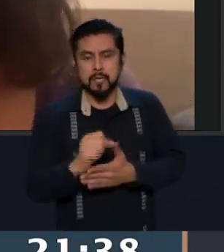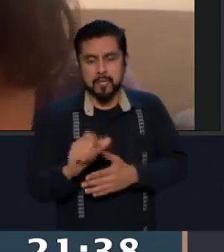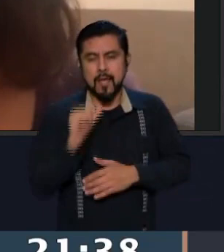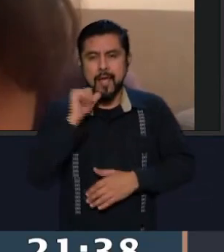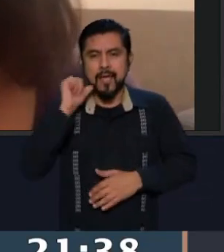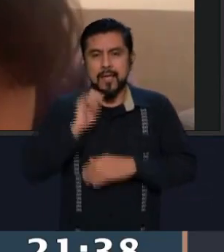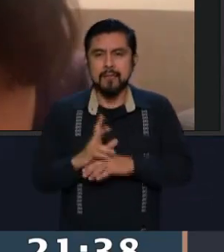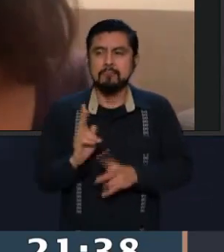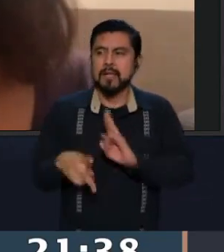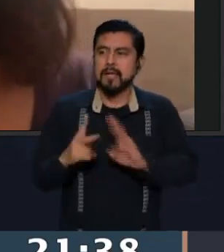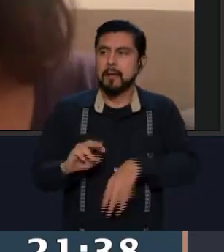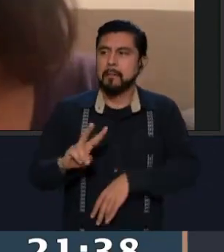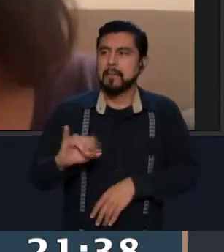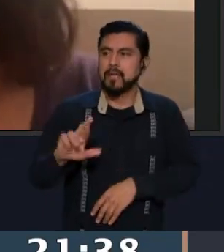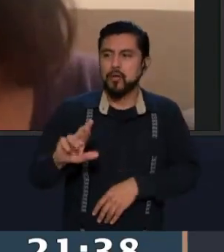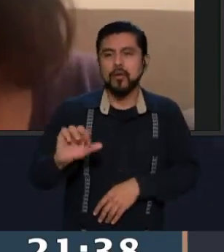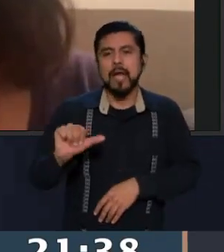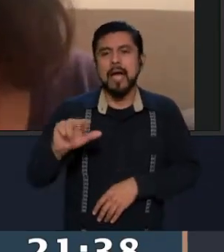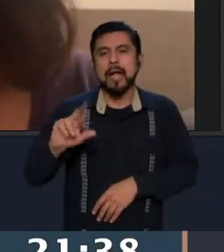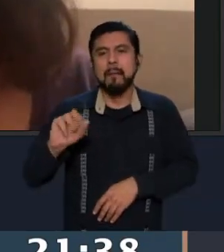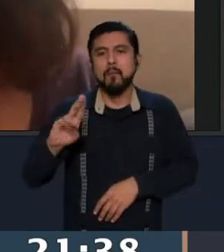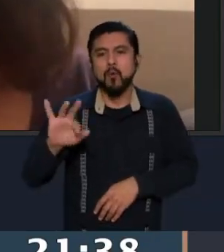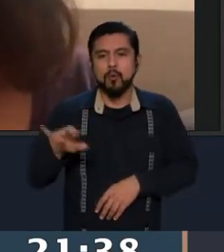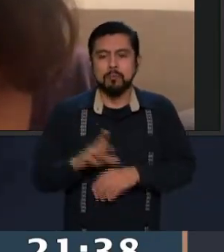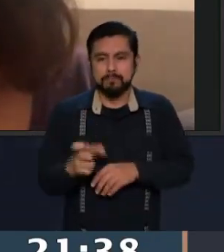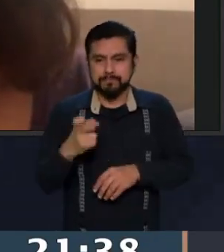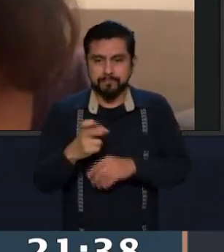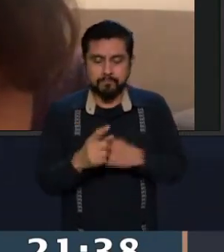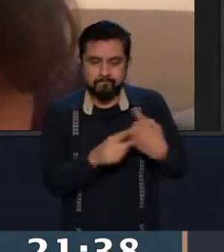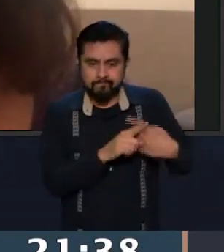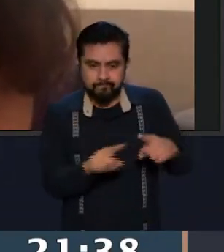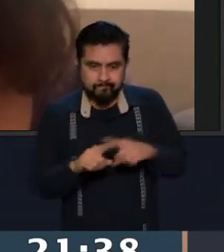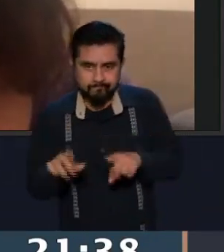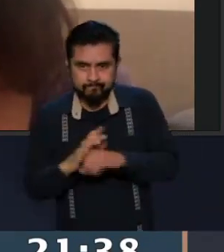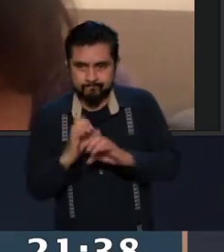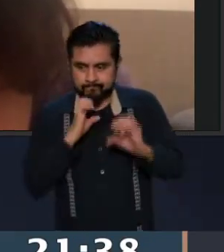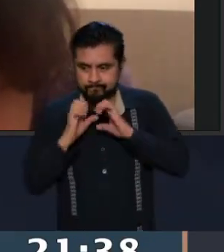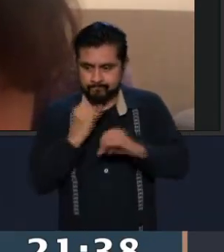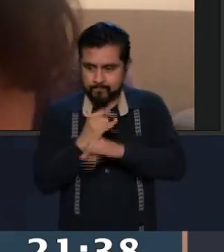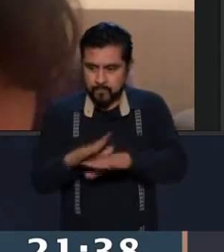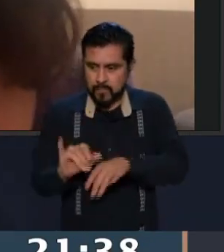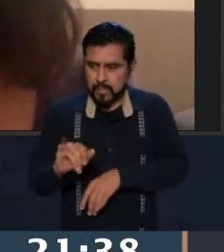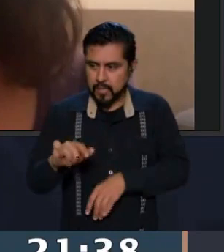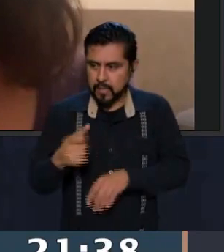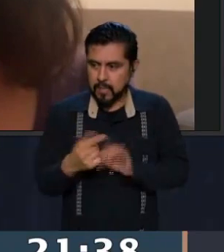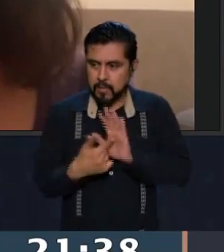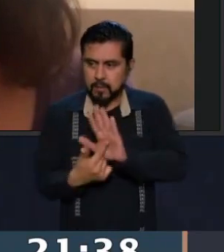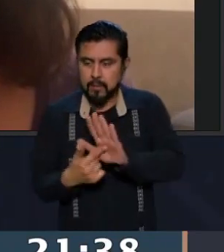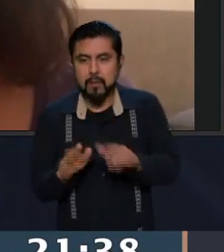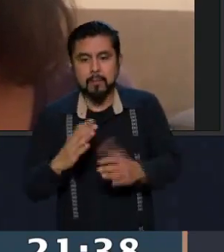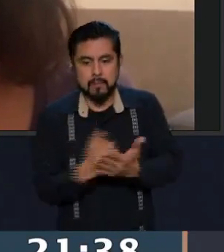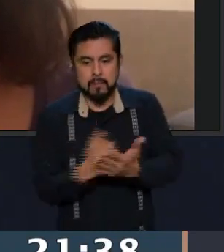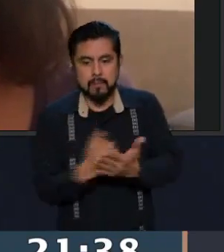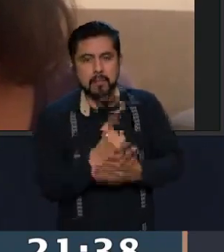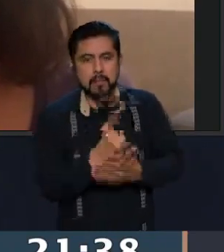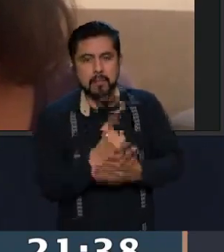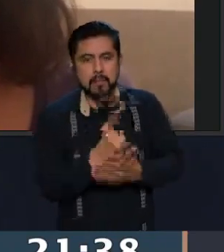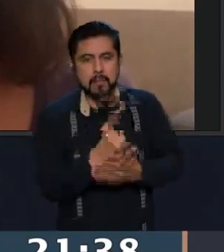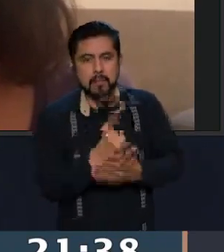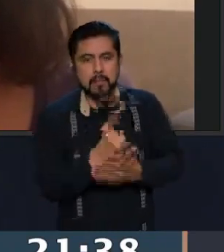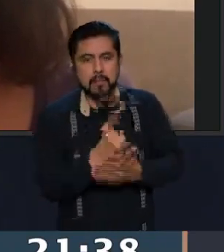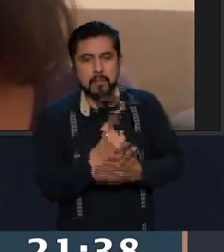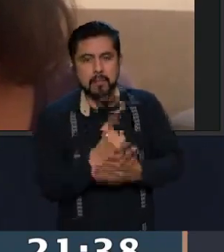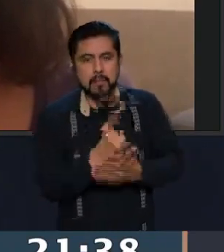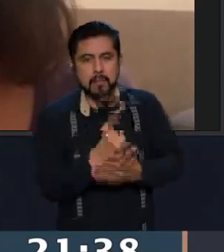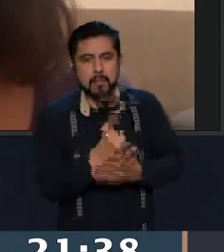Aramburu, parte de los impactos de esta encuesta, pues sí son los aumentos al salario mínimo, pero también me